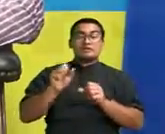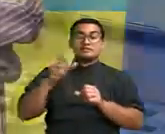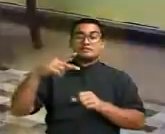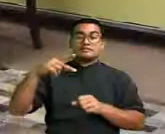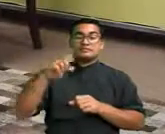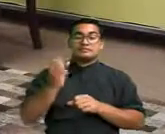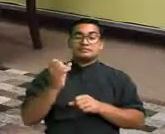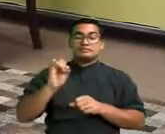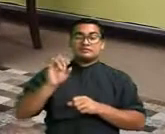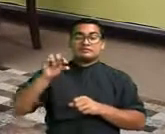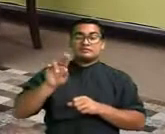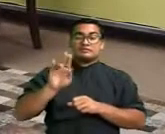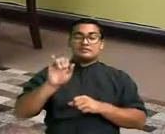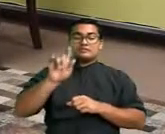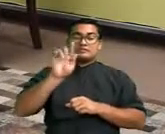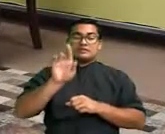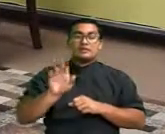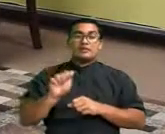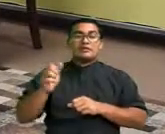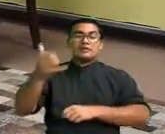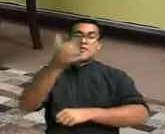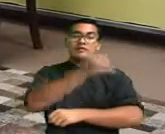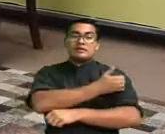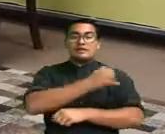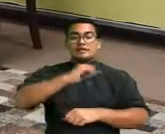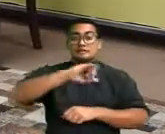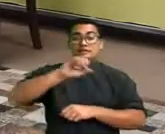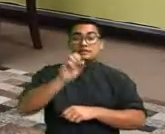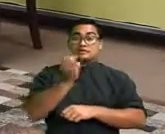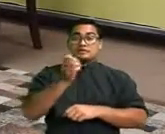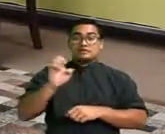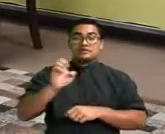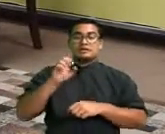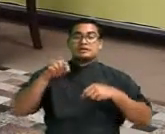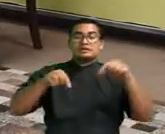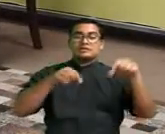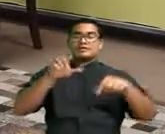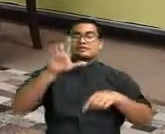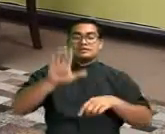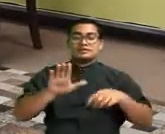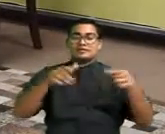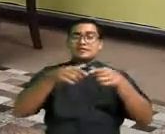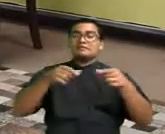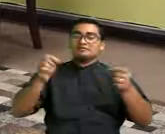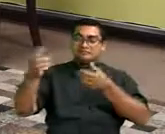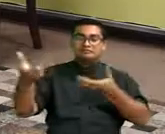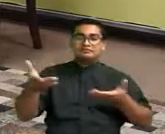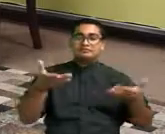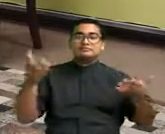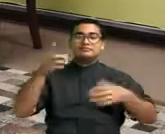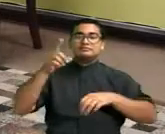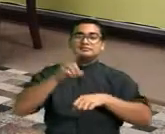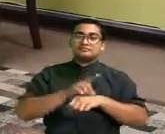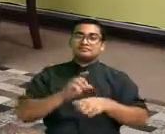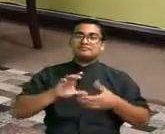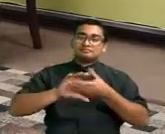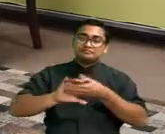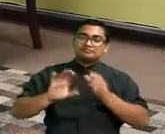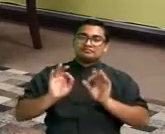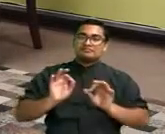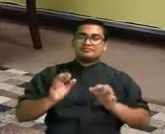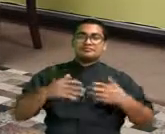Hospital Psicosocial José Dolores Flete, ubicado en el kilómetro número 5 de Managua. Bienvenido, doctor, mucho gusto. Es un placer tenerlo